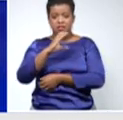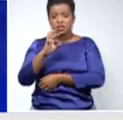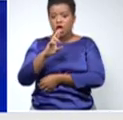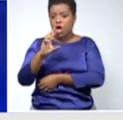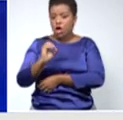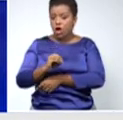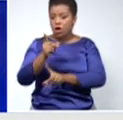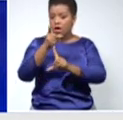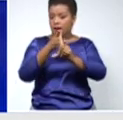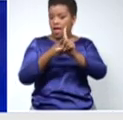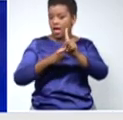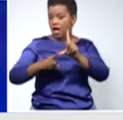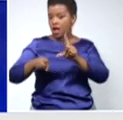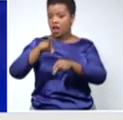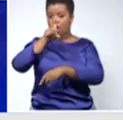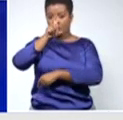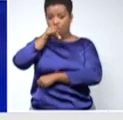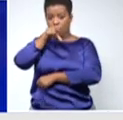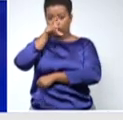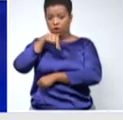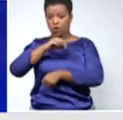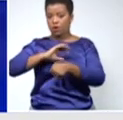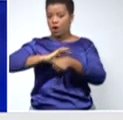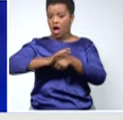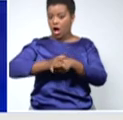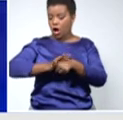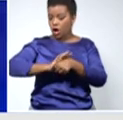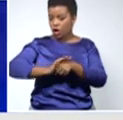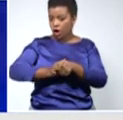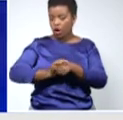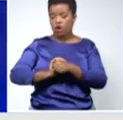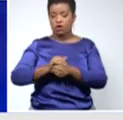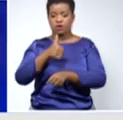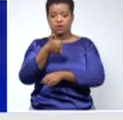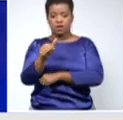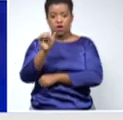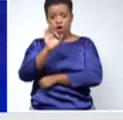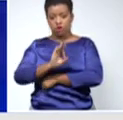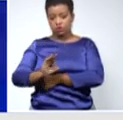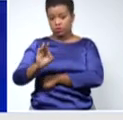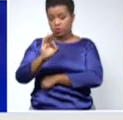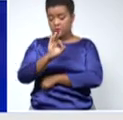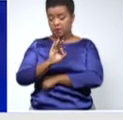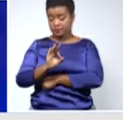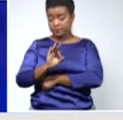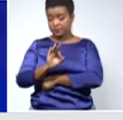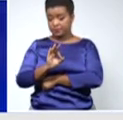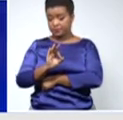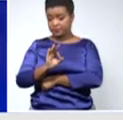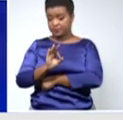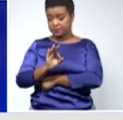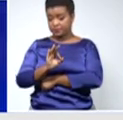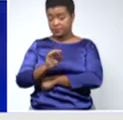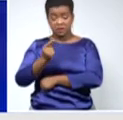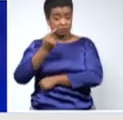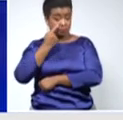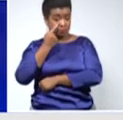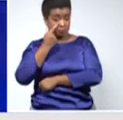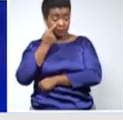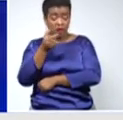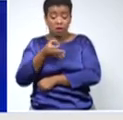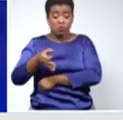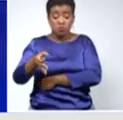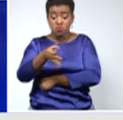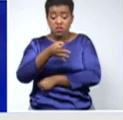Regla, Cotorro, Arroyo Naranjo, 10 de octubre. Fíjense que todos estos municipios de la provincia